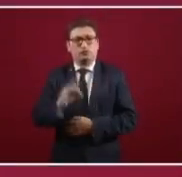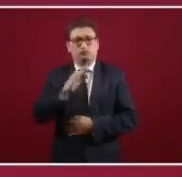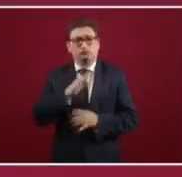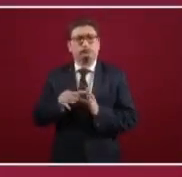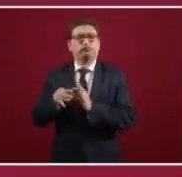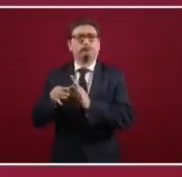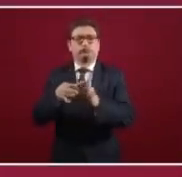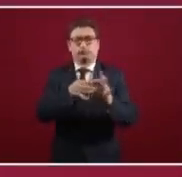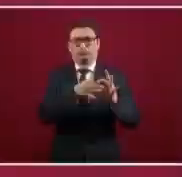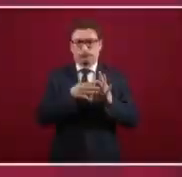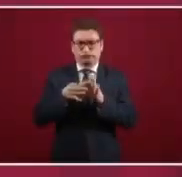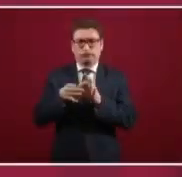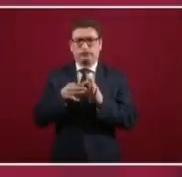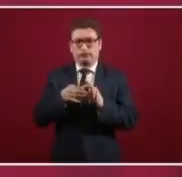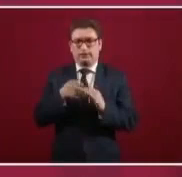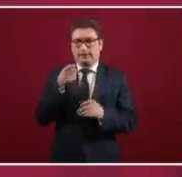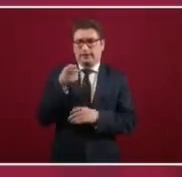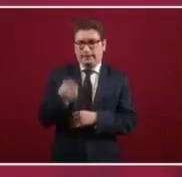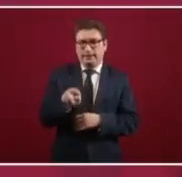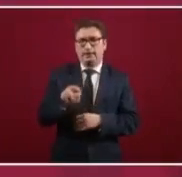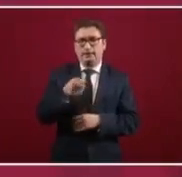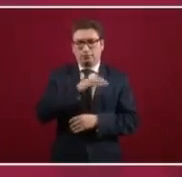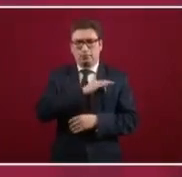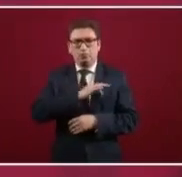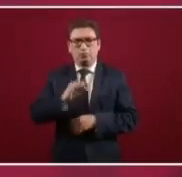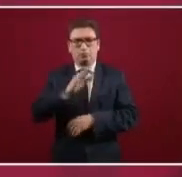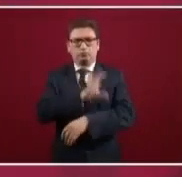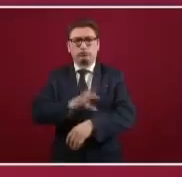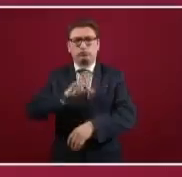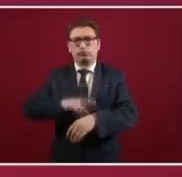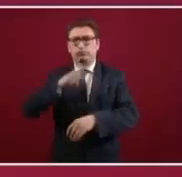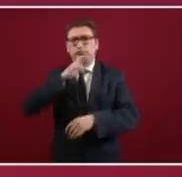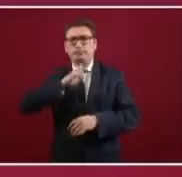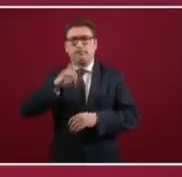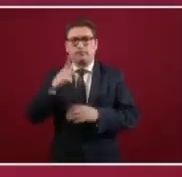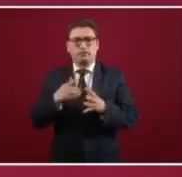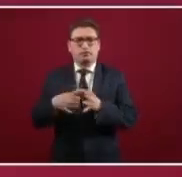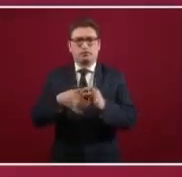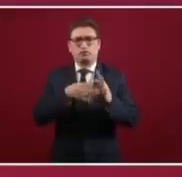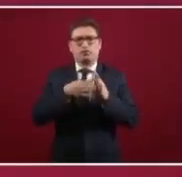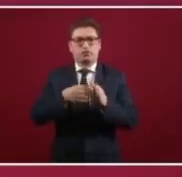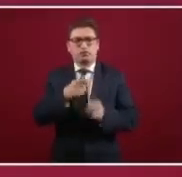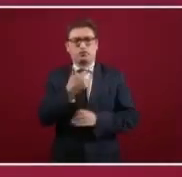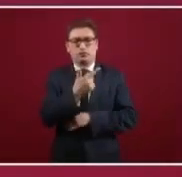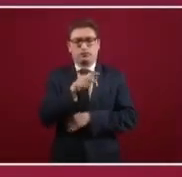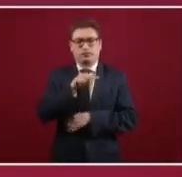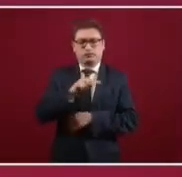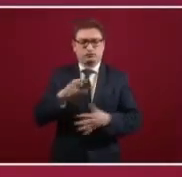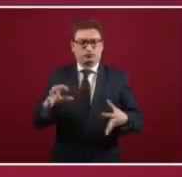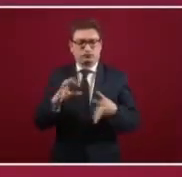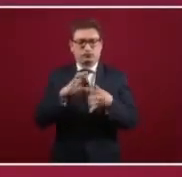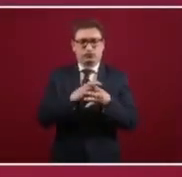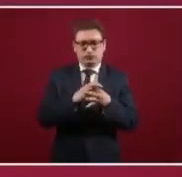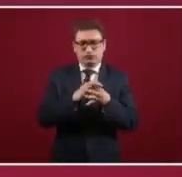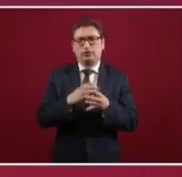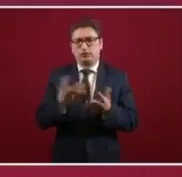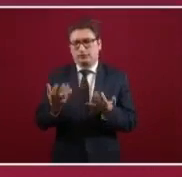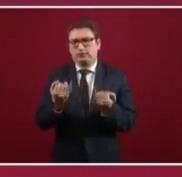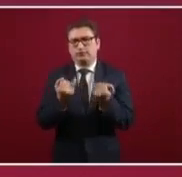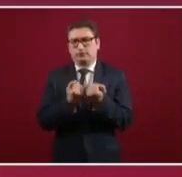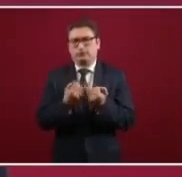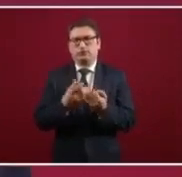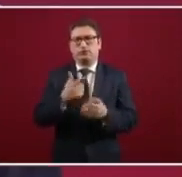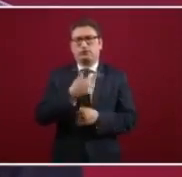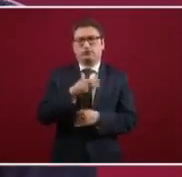establecer la mejor coordinación con una guardia nacional que tiene